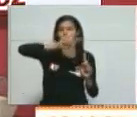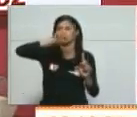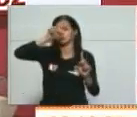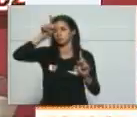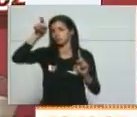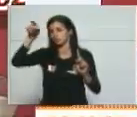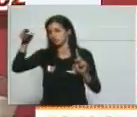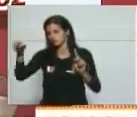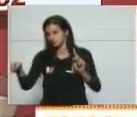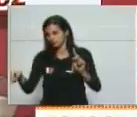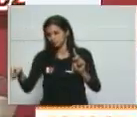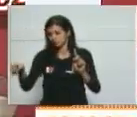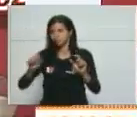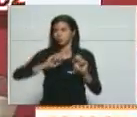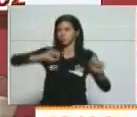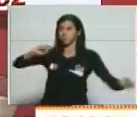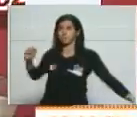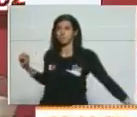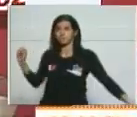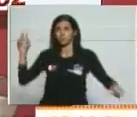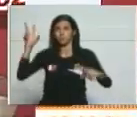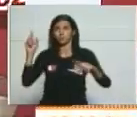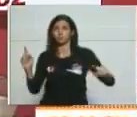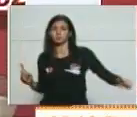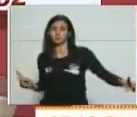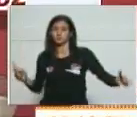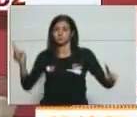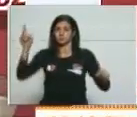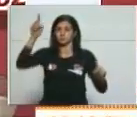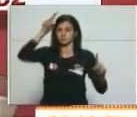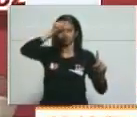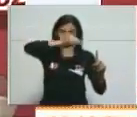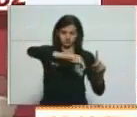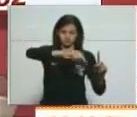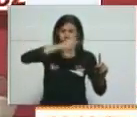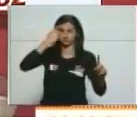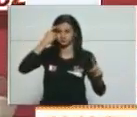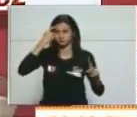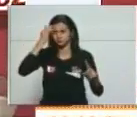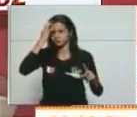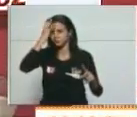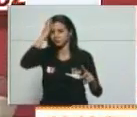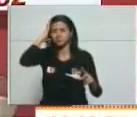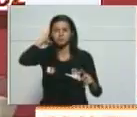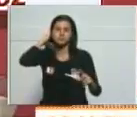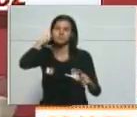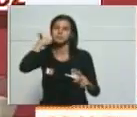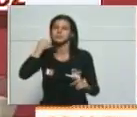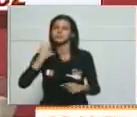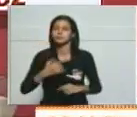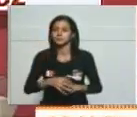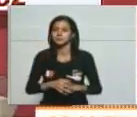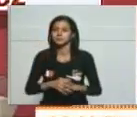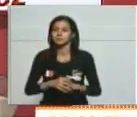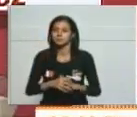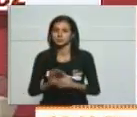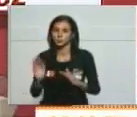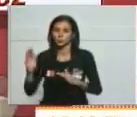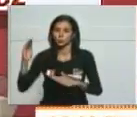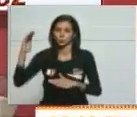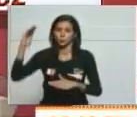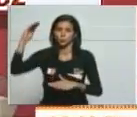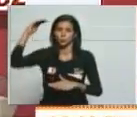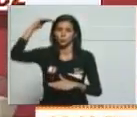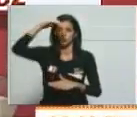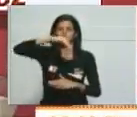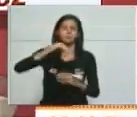la velocidad inicial del lanzamiento. Ley de gravedad, eso es, su peso lo atrae hacia la Tierra y eso va perdiendo velocidad y va cayendo lentamente.